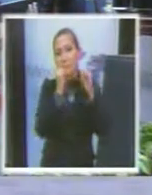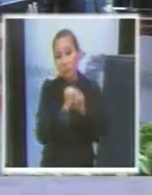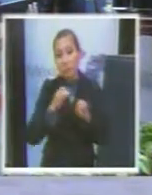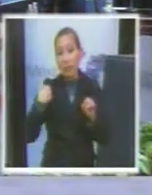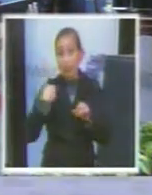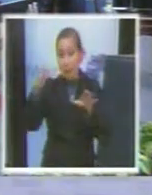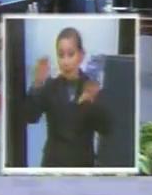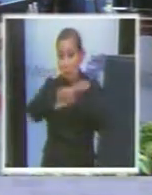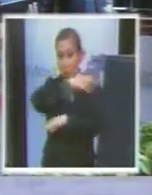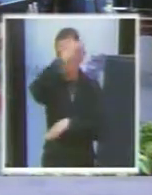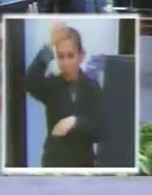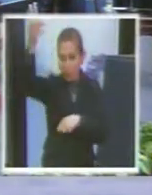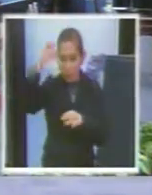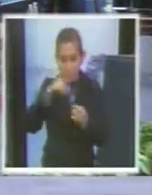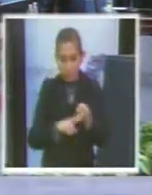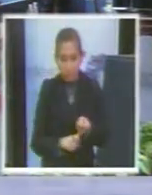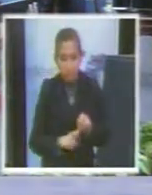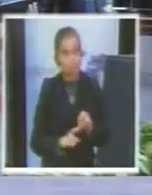cambio climático